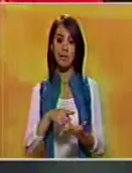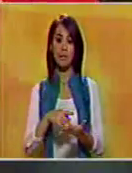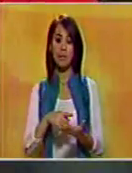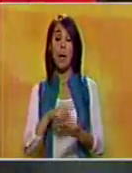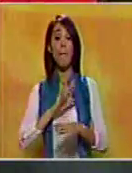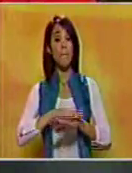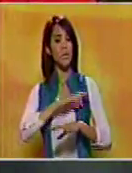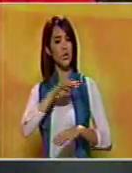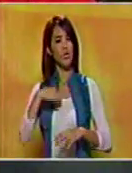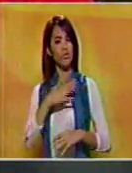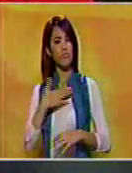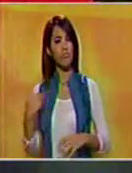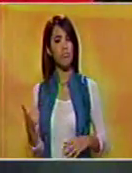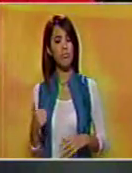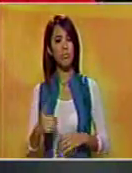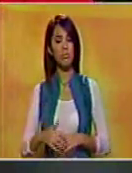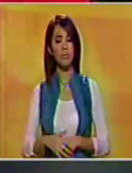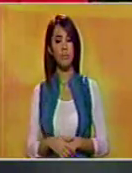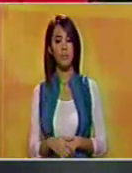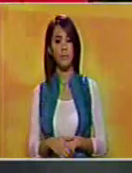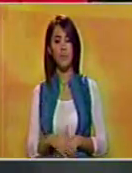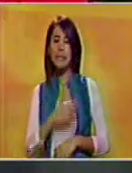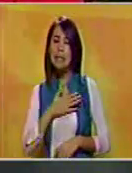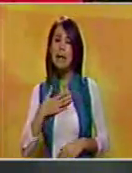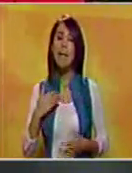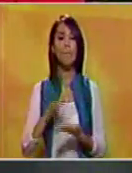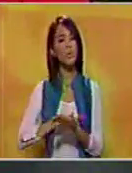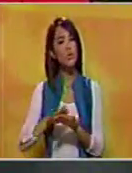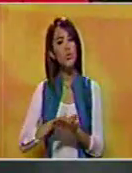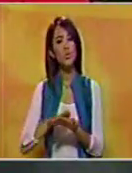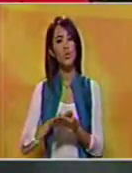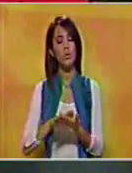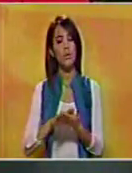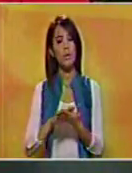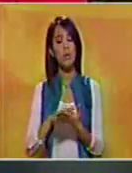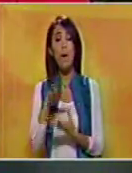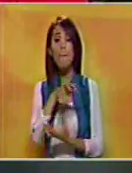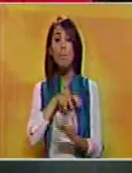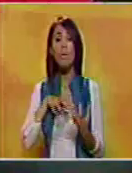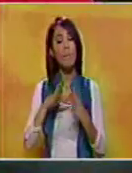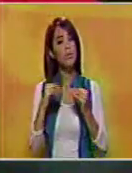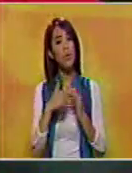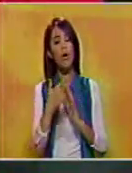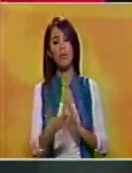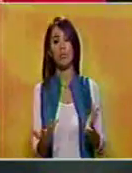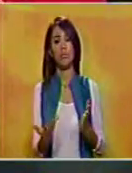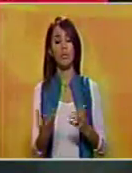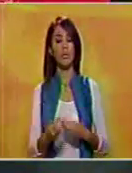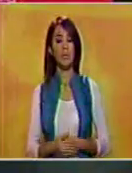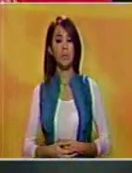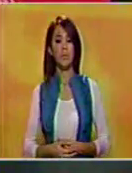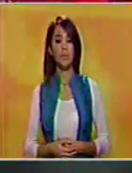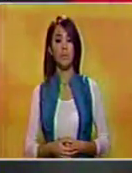nosotros queremos resolver, que se resuelvan las cosas como tiene que resolverse, como se resuelve en un país.